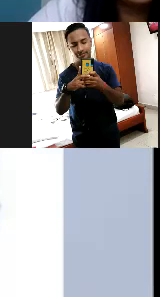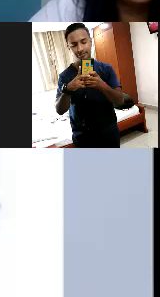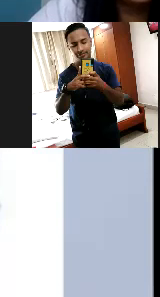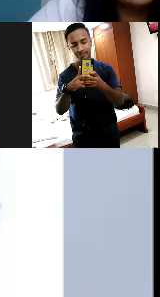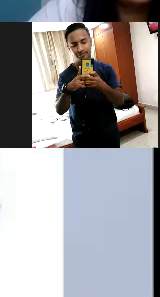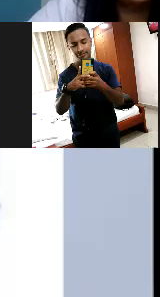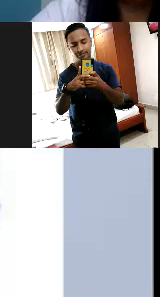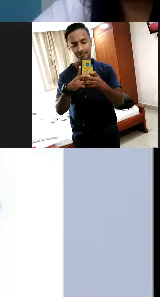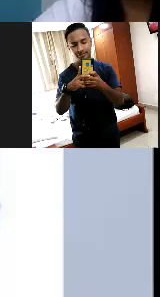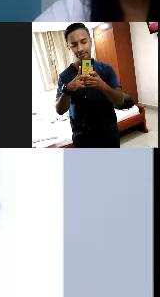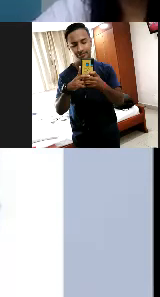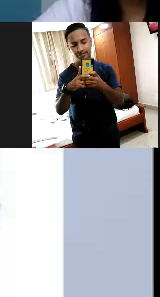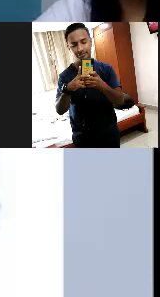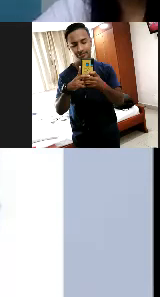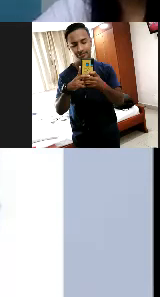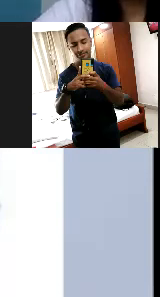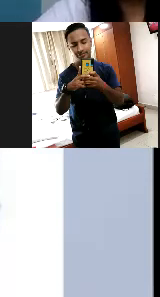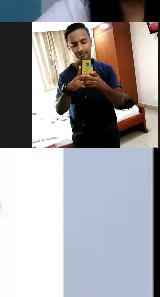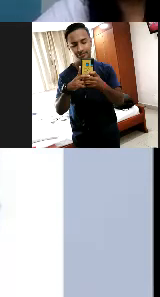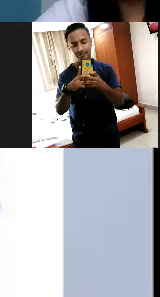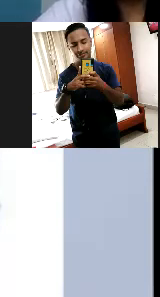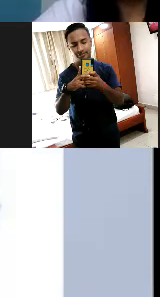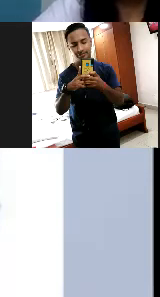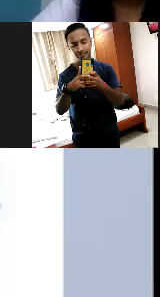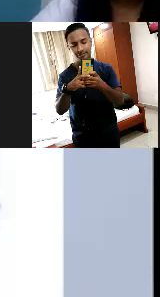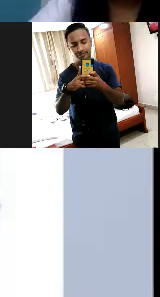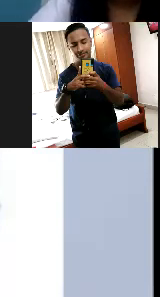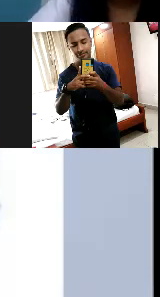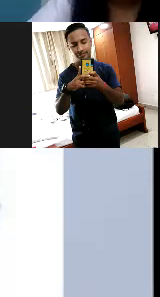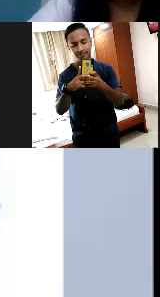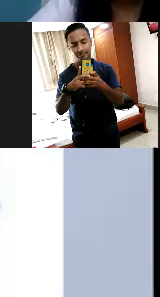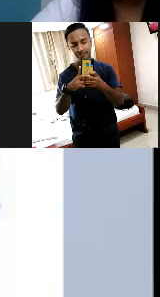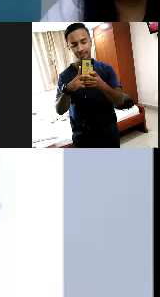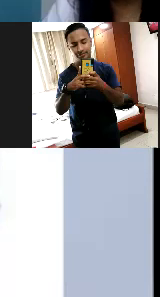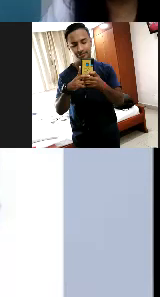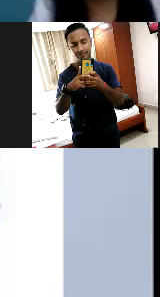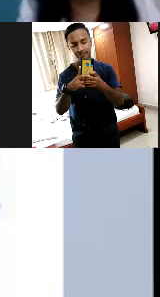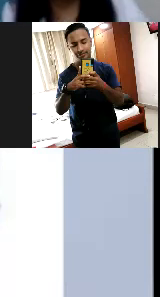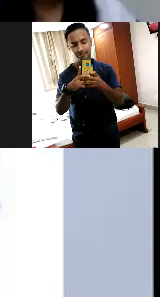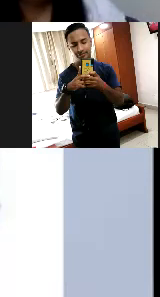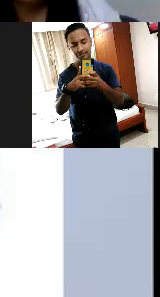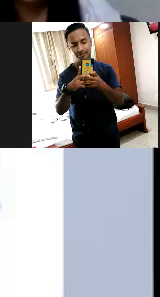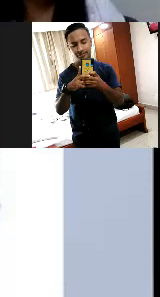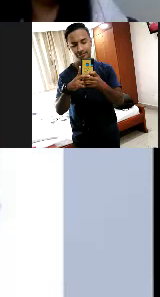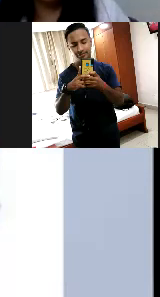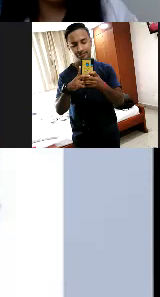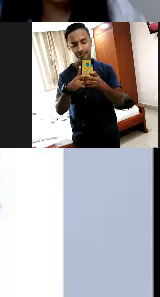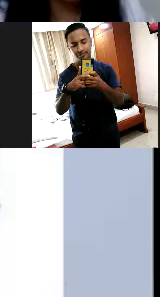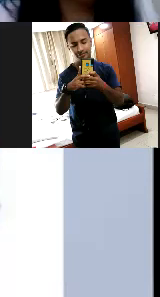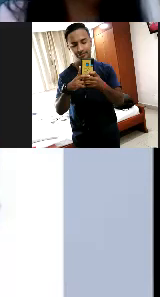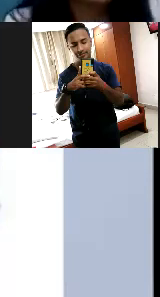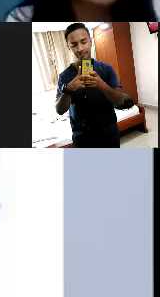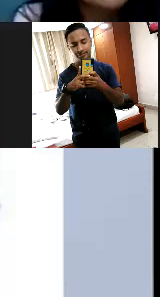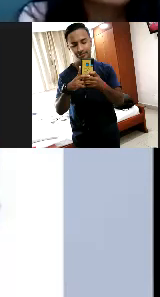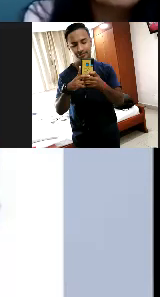peritoneal automática. Entonces, cuando hablamos de diálisis automática, cuando hacemos uso de una